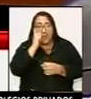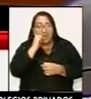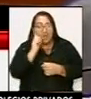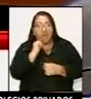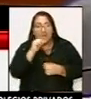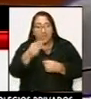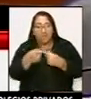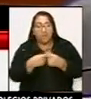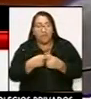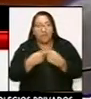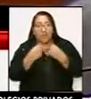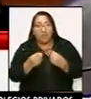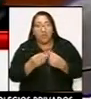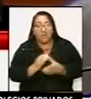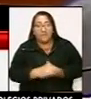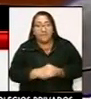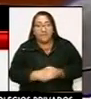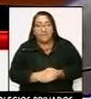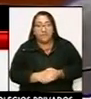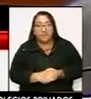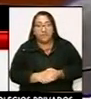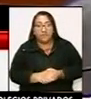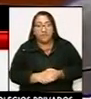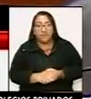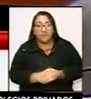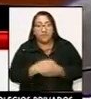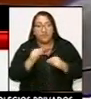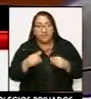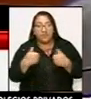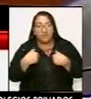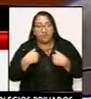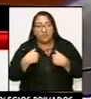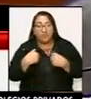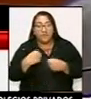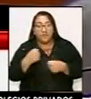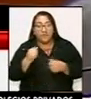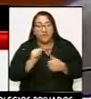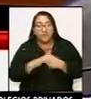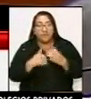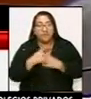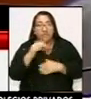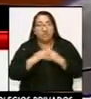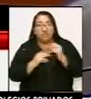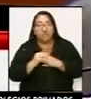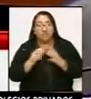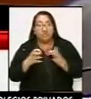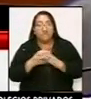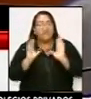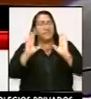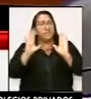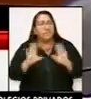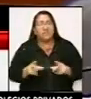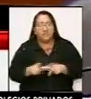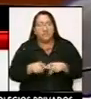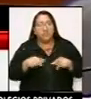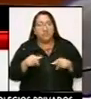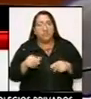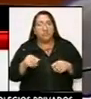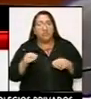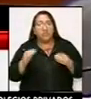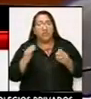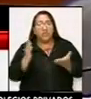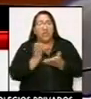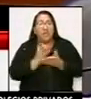días, porque ahí tenemos las infraestructuras en mal estado,